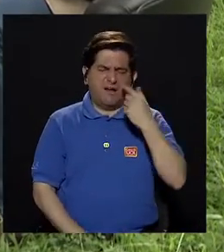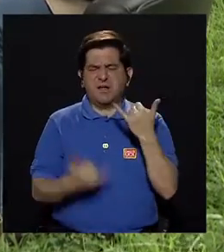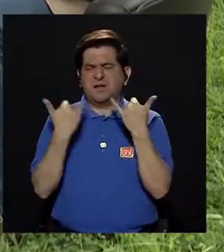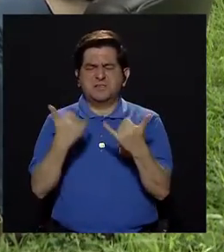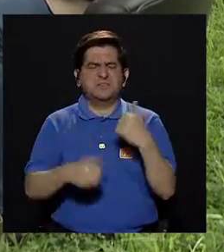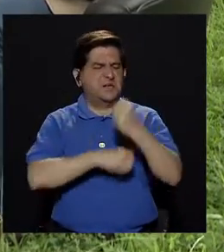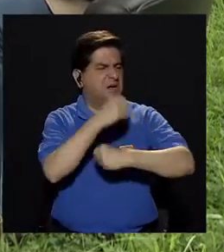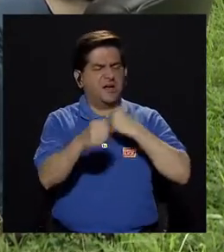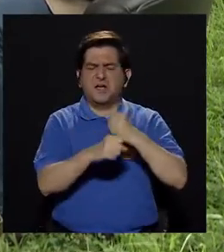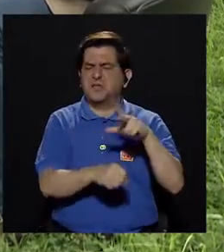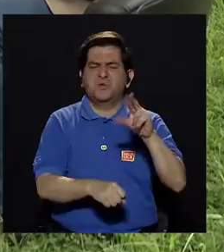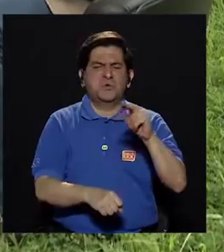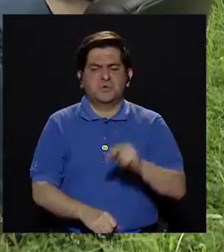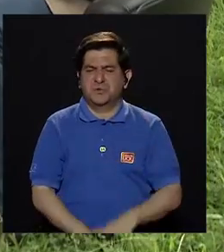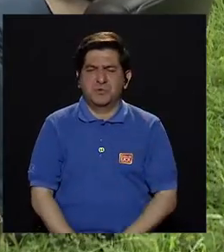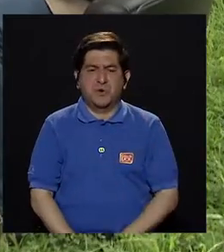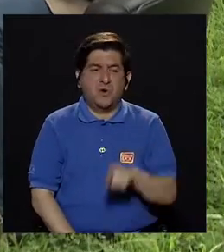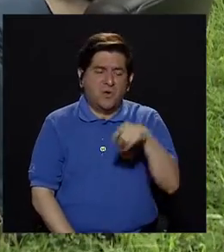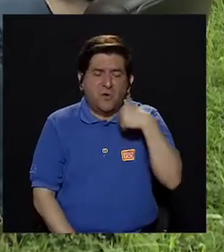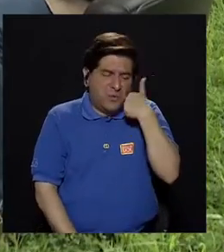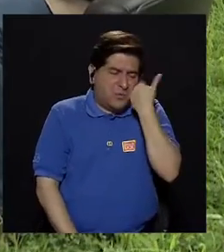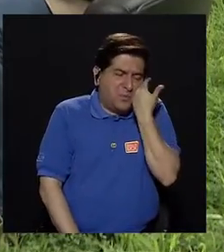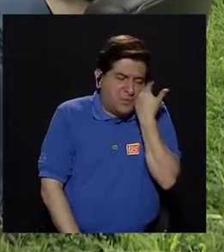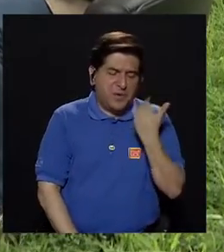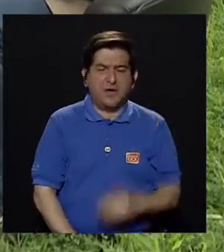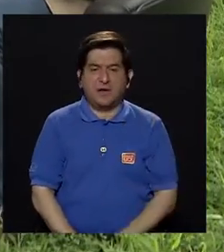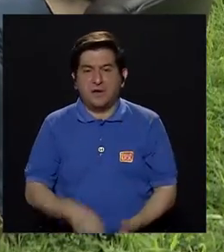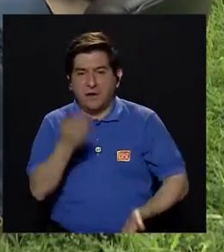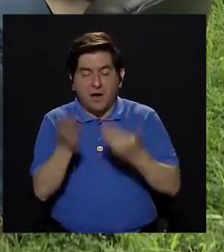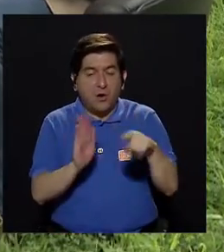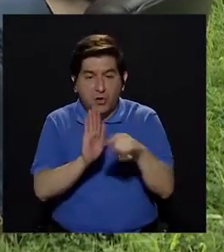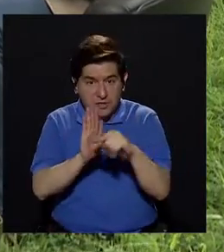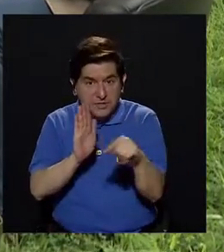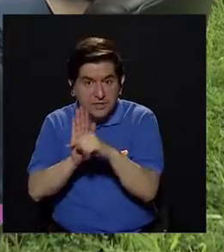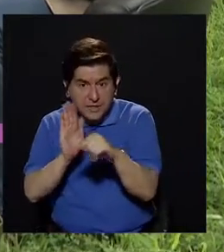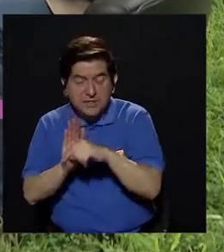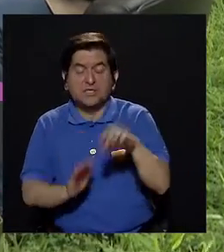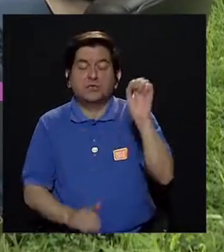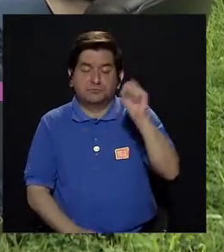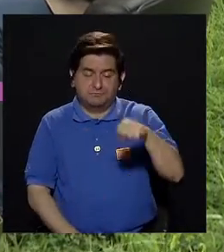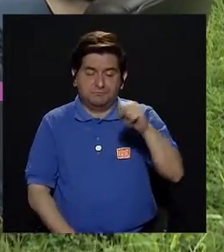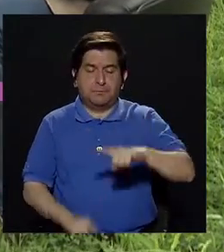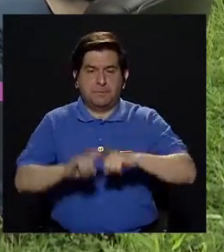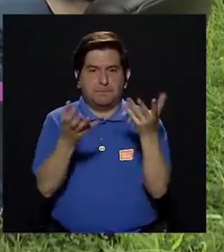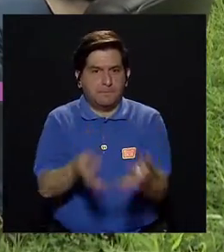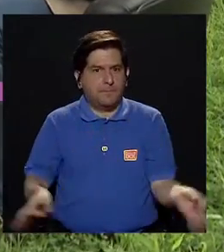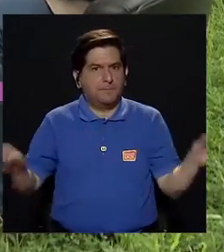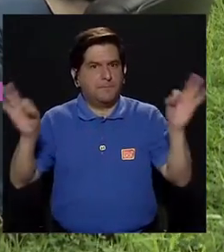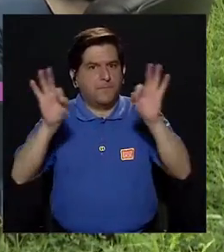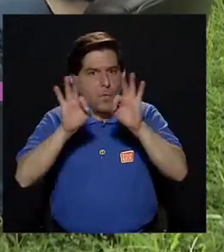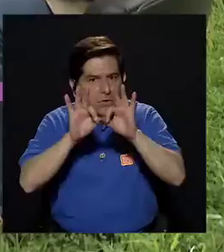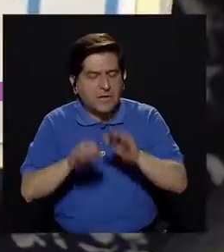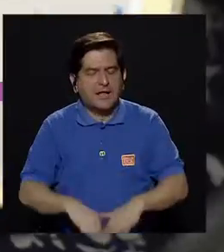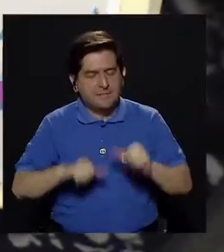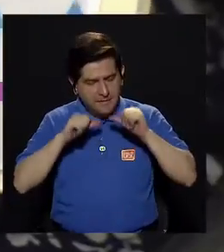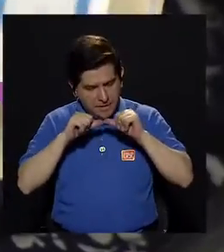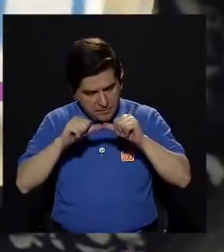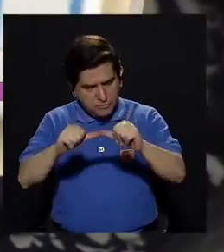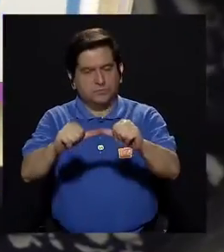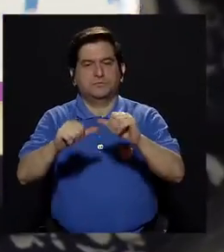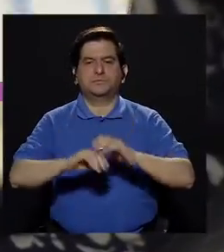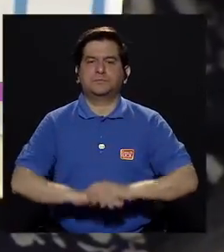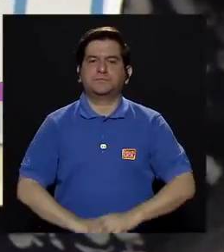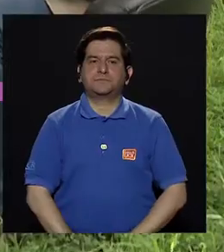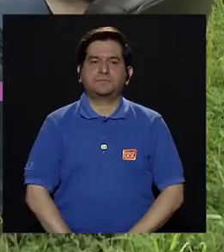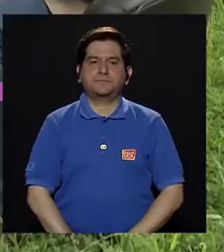pasó la edad, porque les da pena, porque ya lo demás. Porque les han salido negativos. Porque les han salido negativos, pero lo importante es que se lo sigan